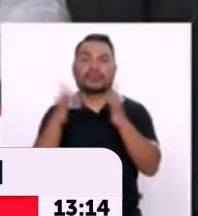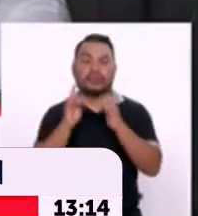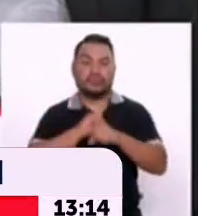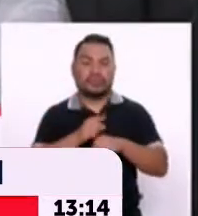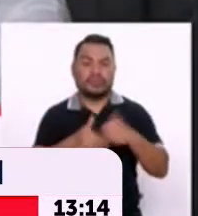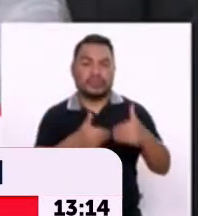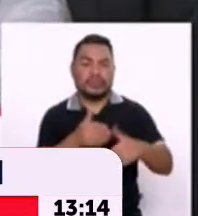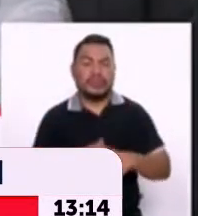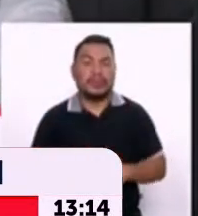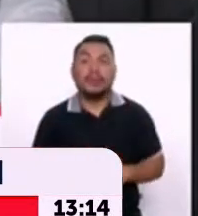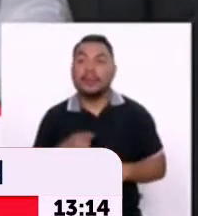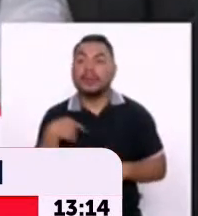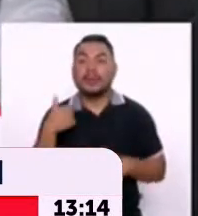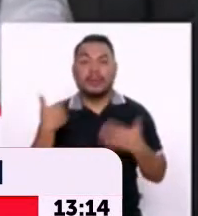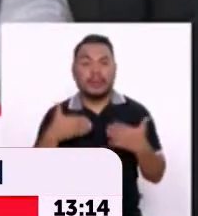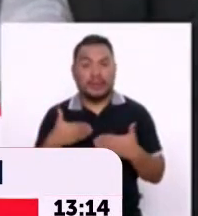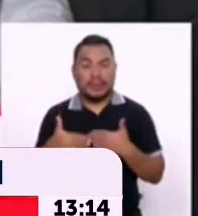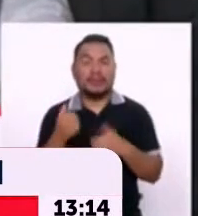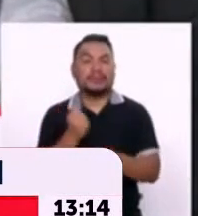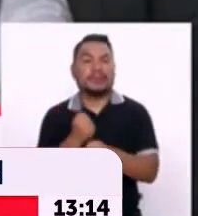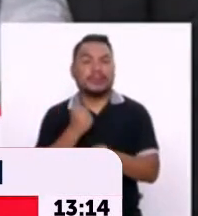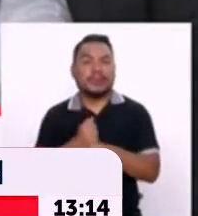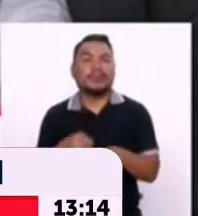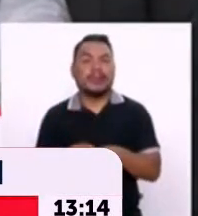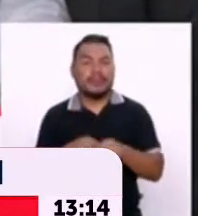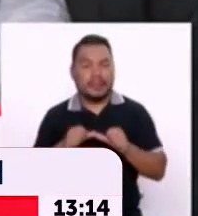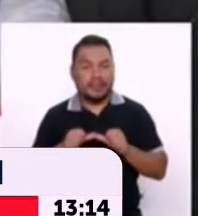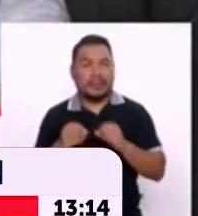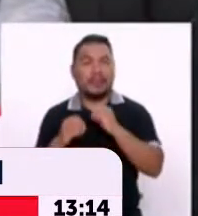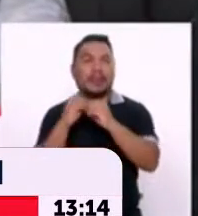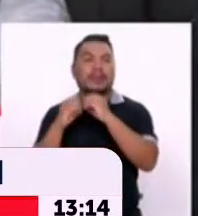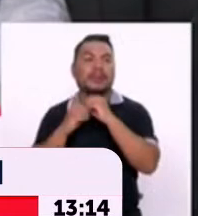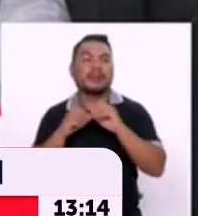y adicionalmente venimos trabajando y acondicionando